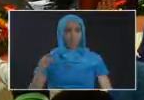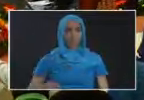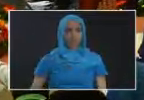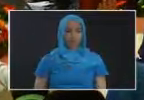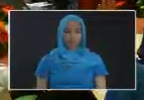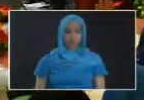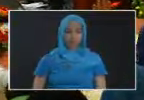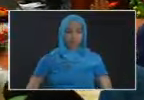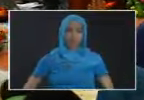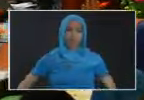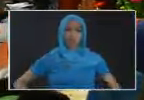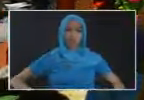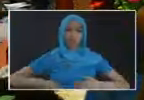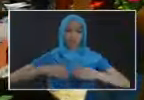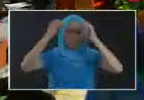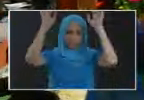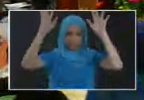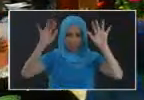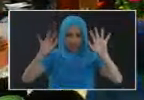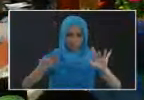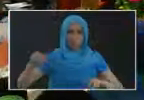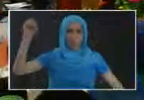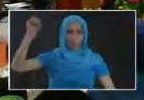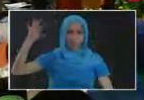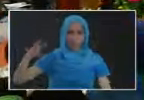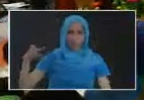desato bendición para tu vida.